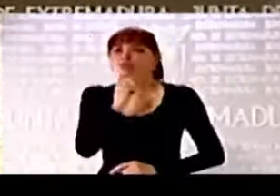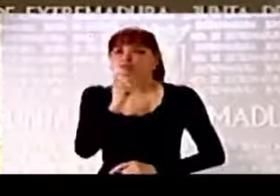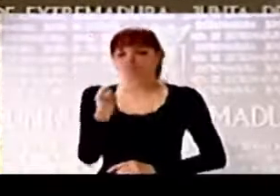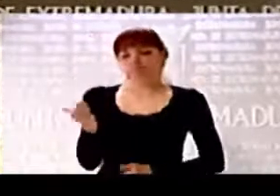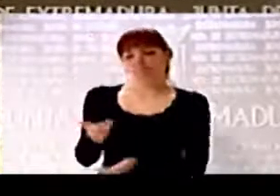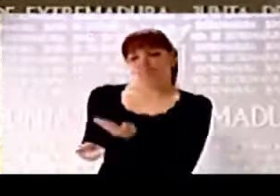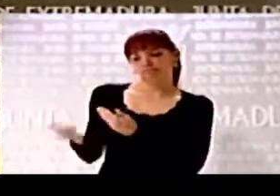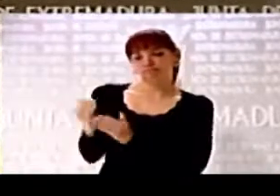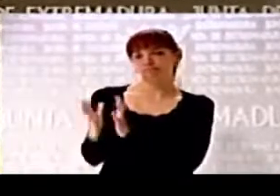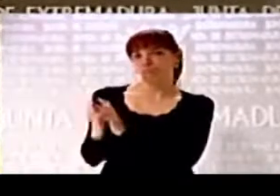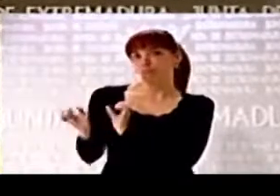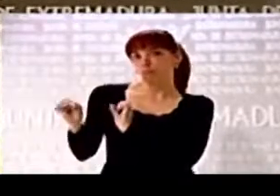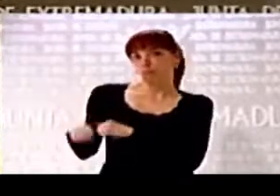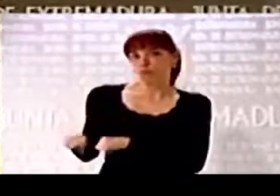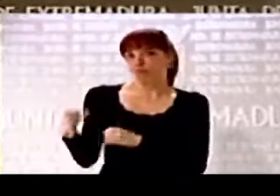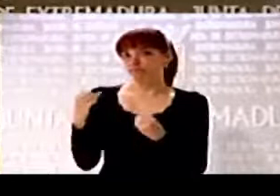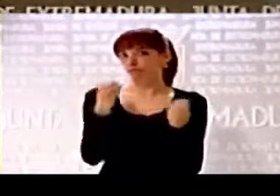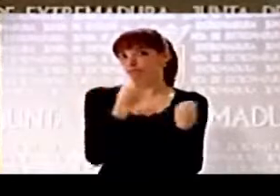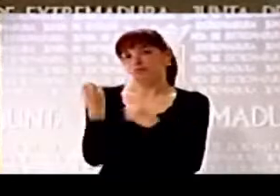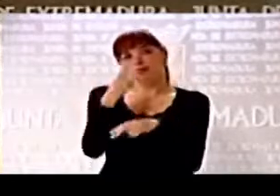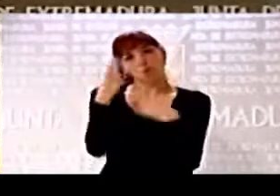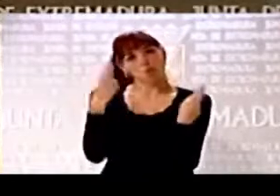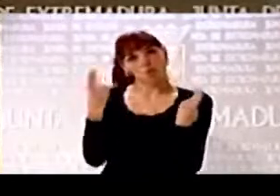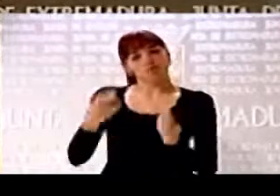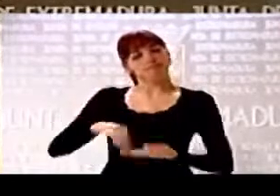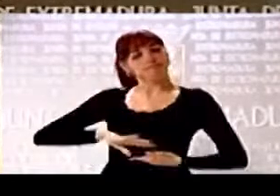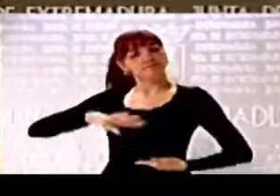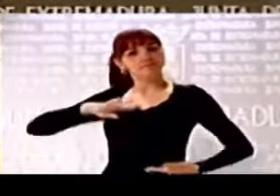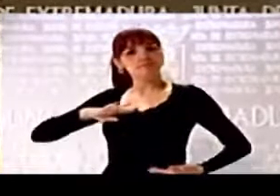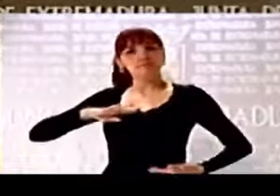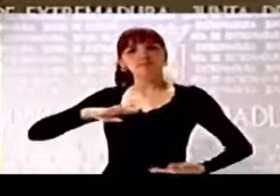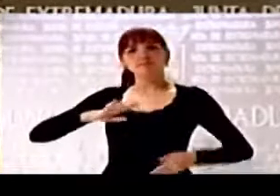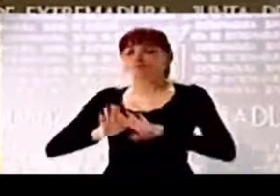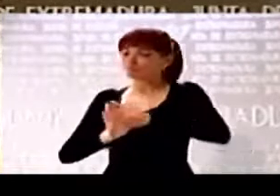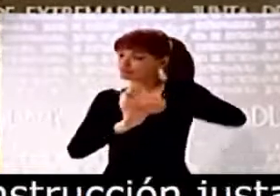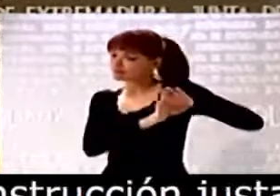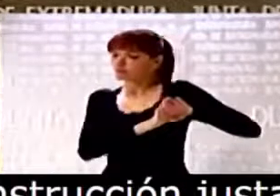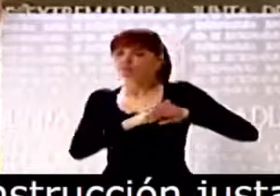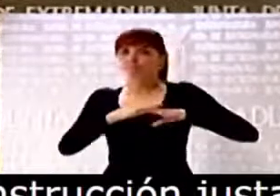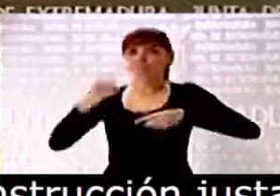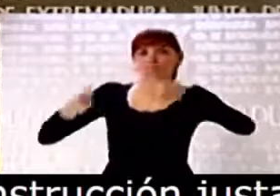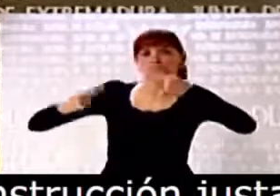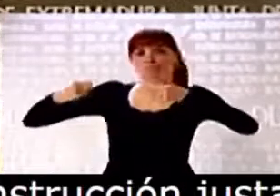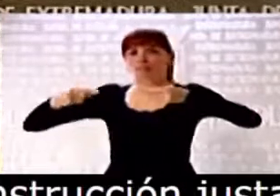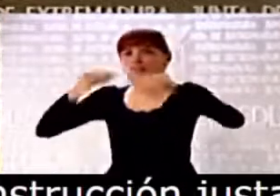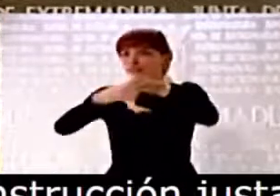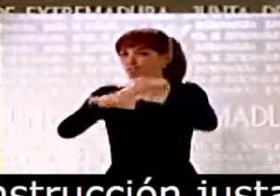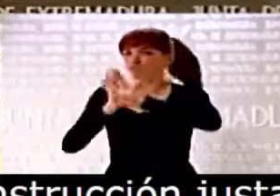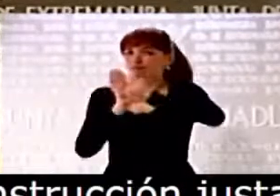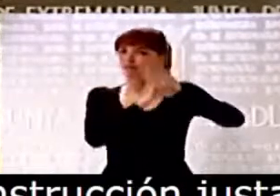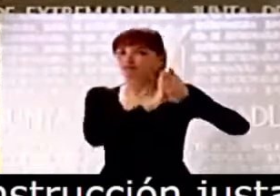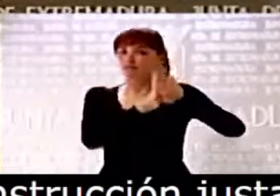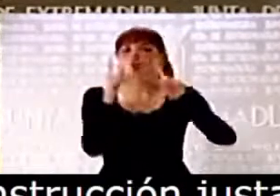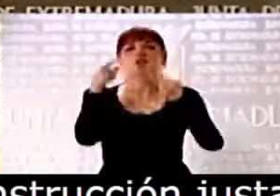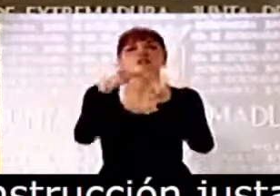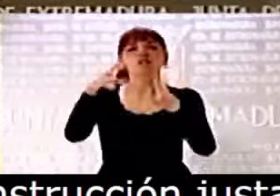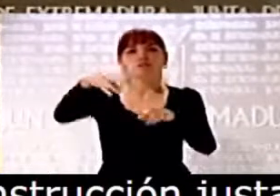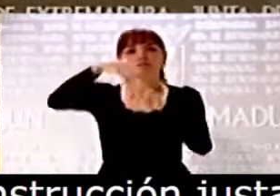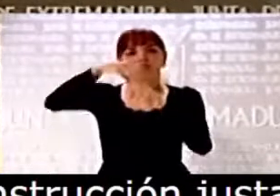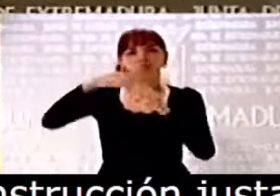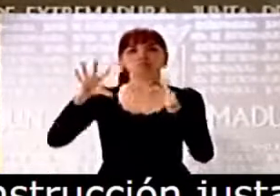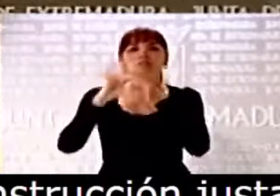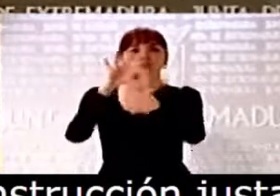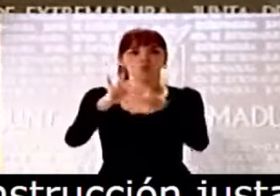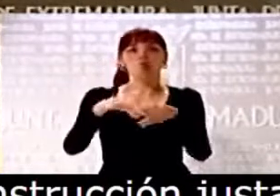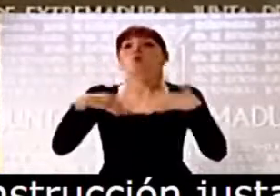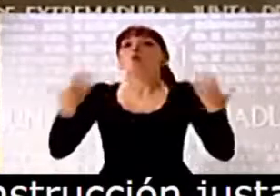entre las administraciones públicas, siendo capaces de dejar a un lado cualquier diferencia para trabajar por el objetivo que nos une, que es